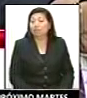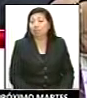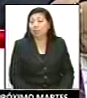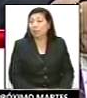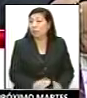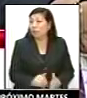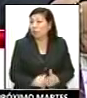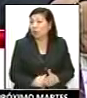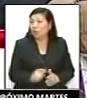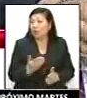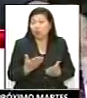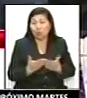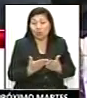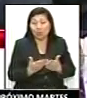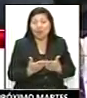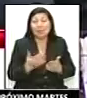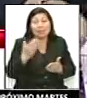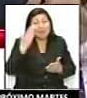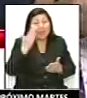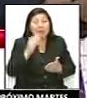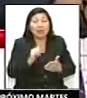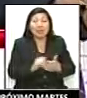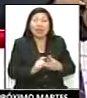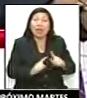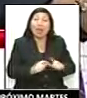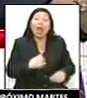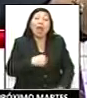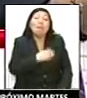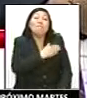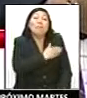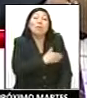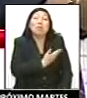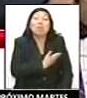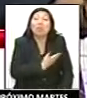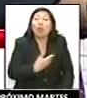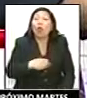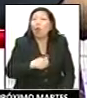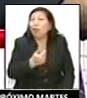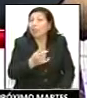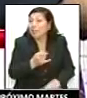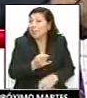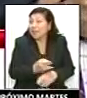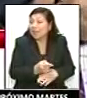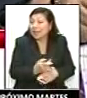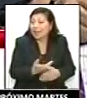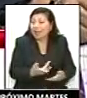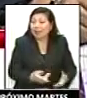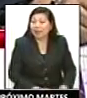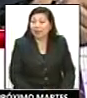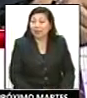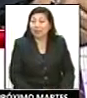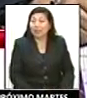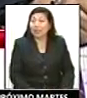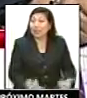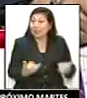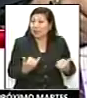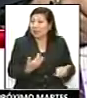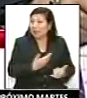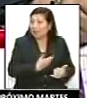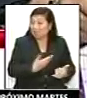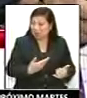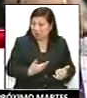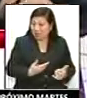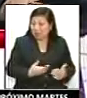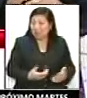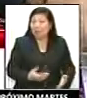todos los estudiantes de Derecho se han dado cuenta, algunos a favor del presidente, otros en contra, de que en el fondo el presidente ha sido